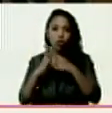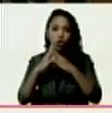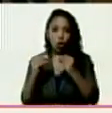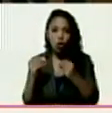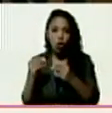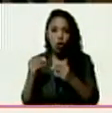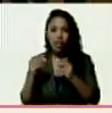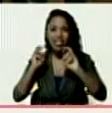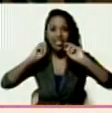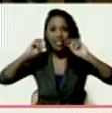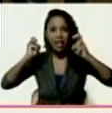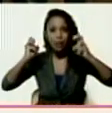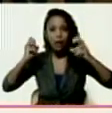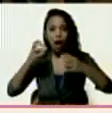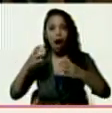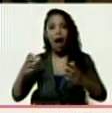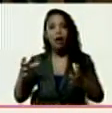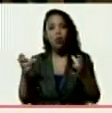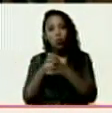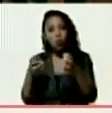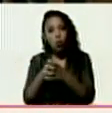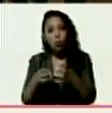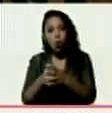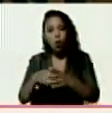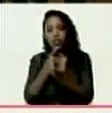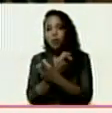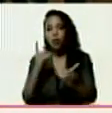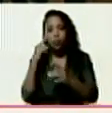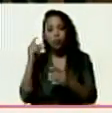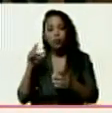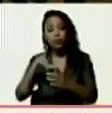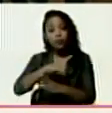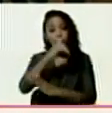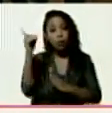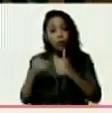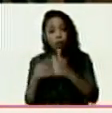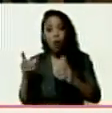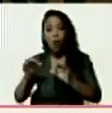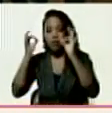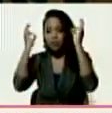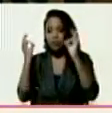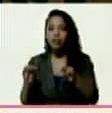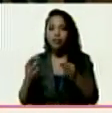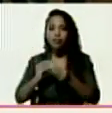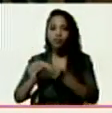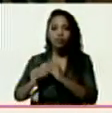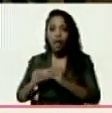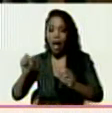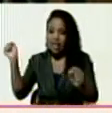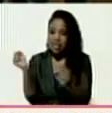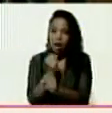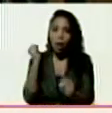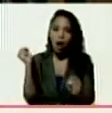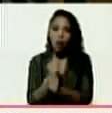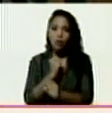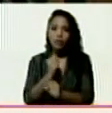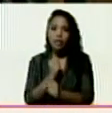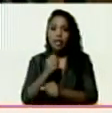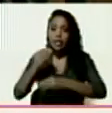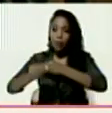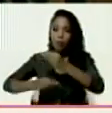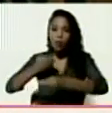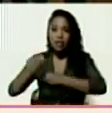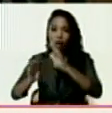al cuerpo diplomático y a los poderes del Estado, oficiando lo que es el trabajo que vamos